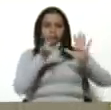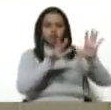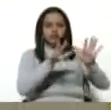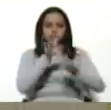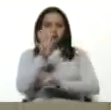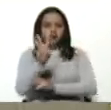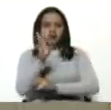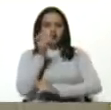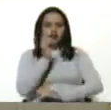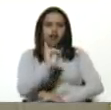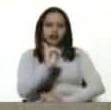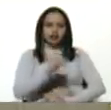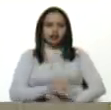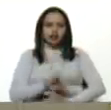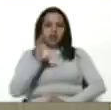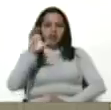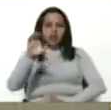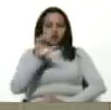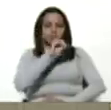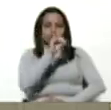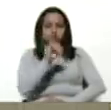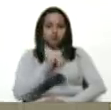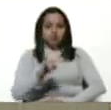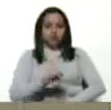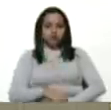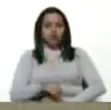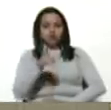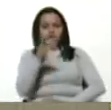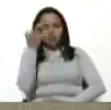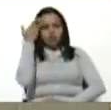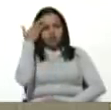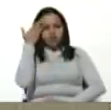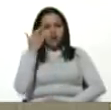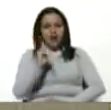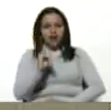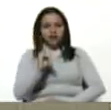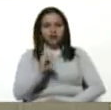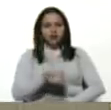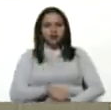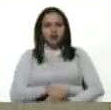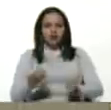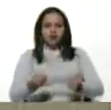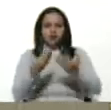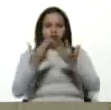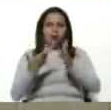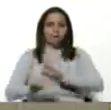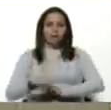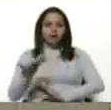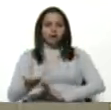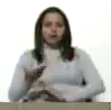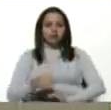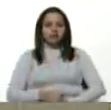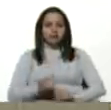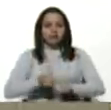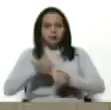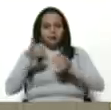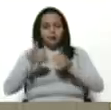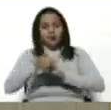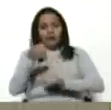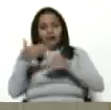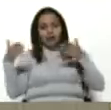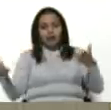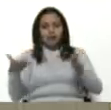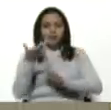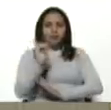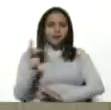84 son del estado Zulia, donde ustedes saben que hay un foco activo importante, el más grande que ha tenido nuestro